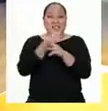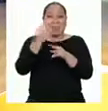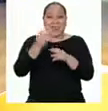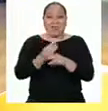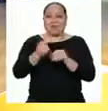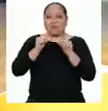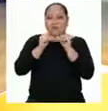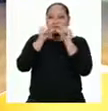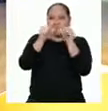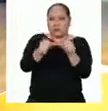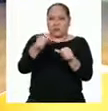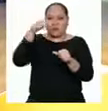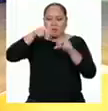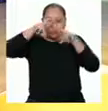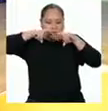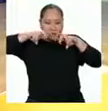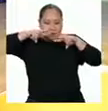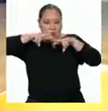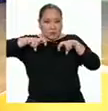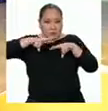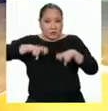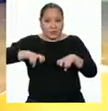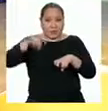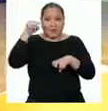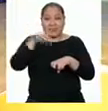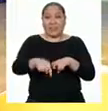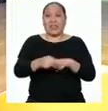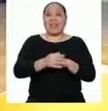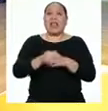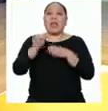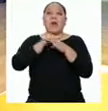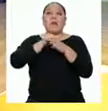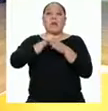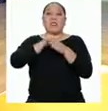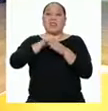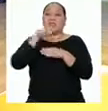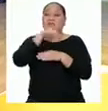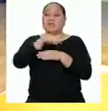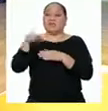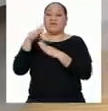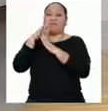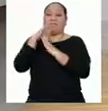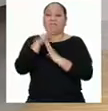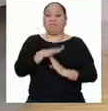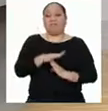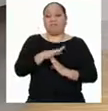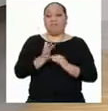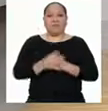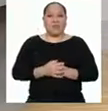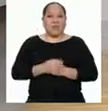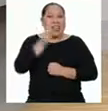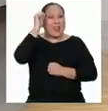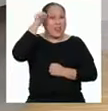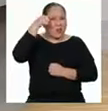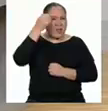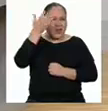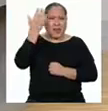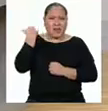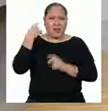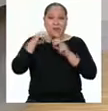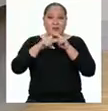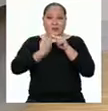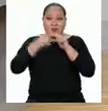vamos a continuar con nuestra investigación sobre las prácticas de discriminación. ¿Recuerdan que empezamos